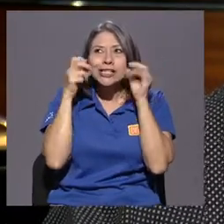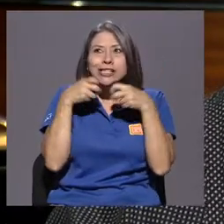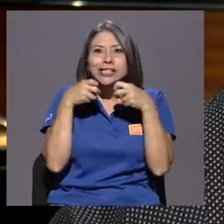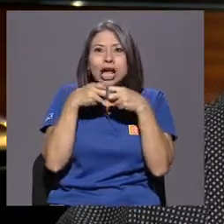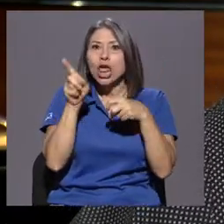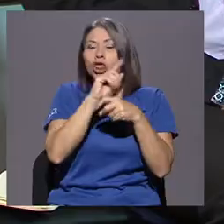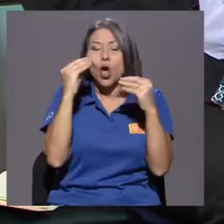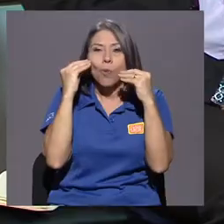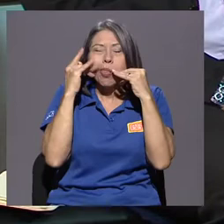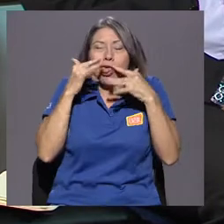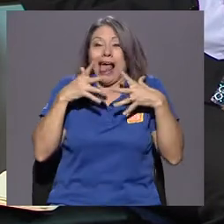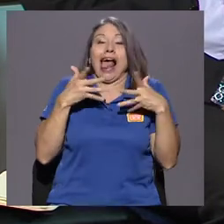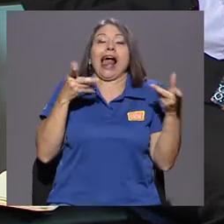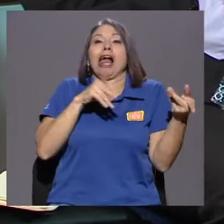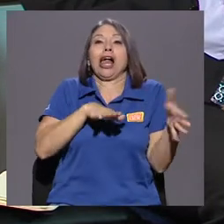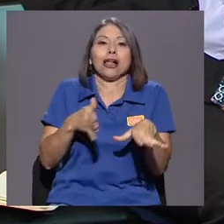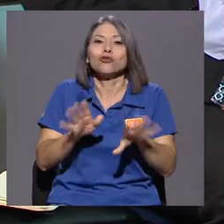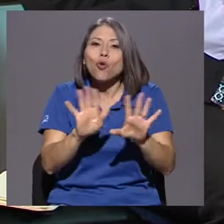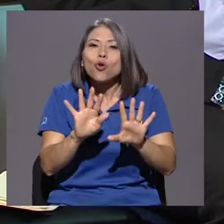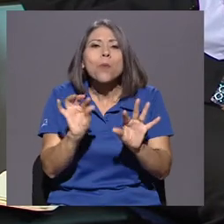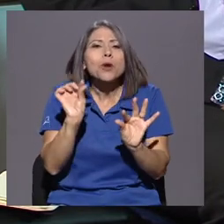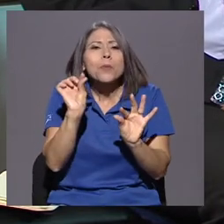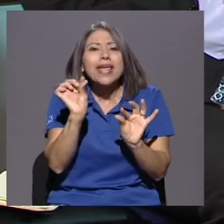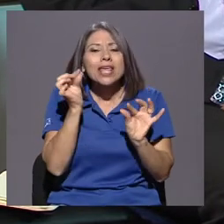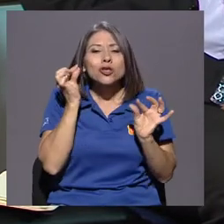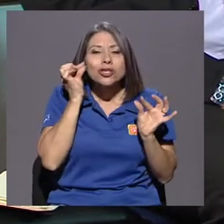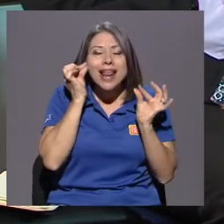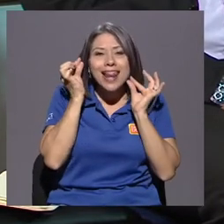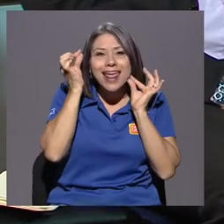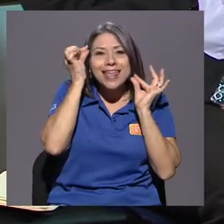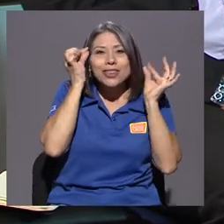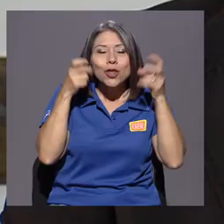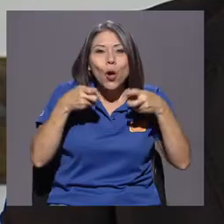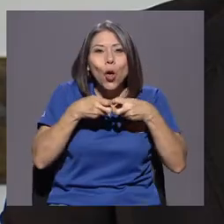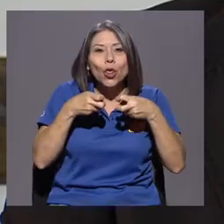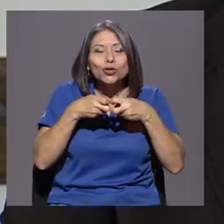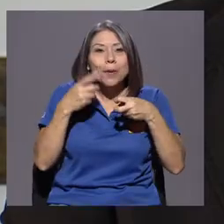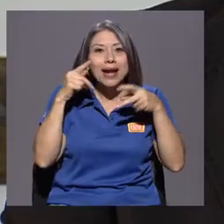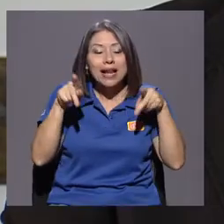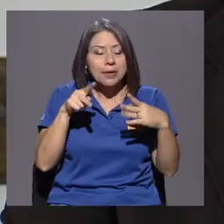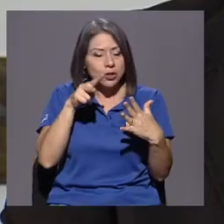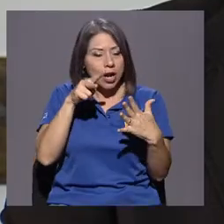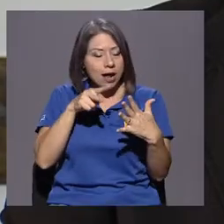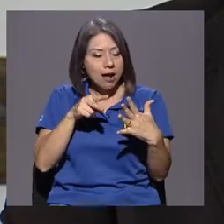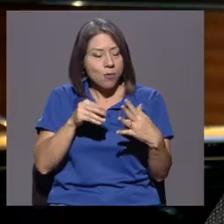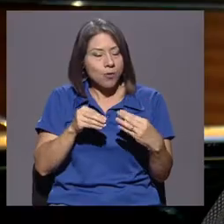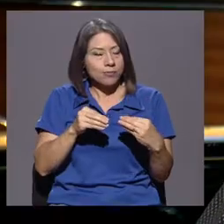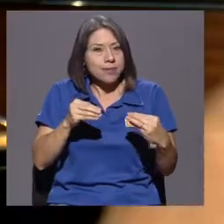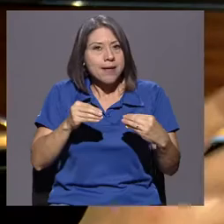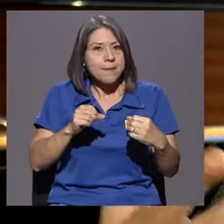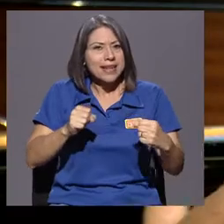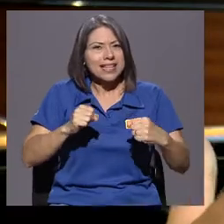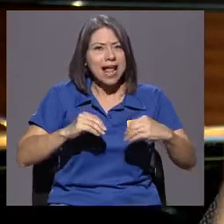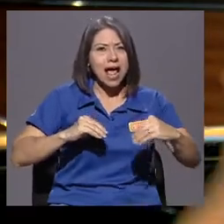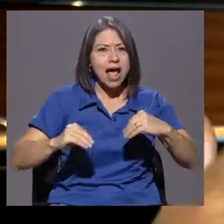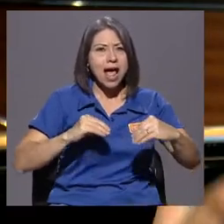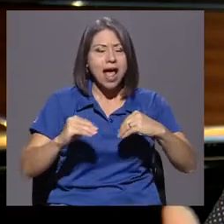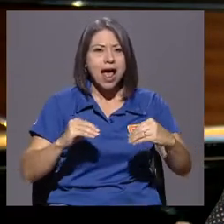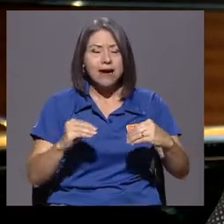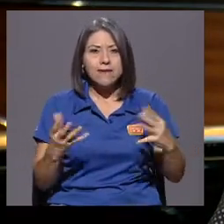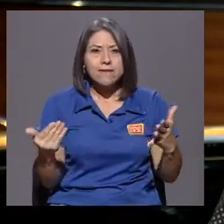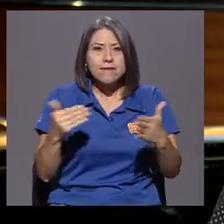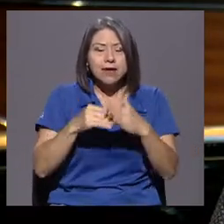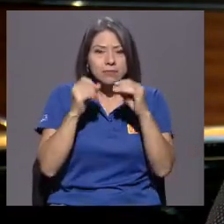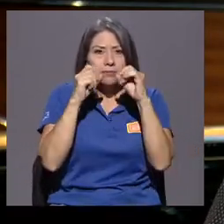carbonizado pero hay que ponerle pequeños electrodos que lo hagan brincar que lo hagan sobresaltarse que lo hagan reaccionar que lo hagan